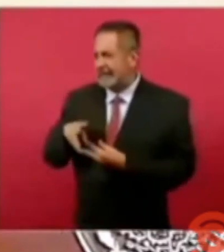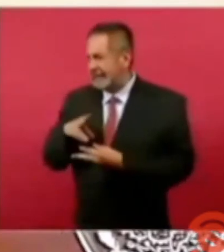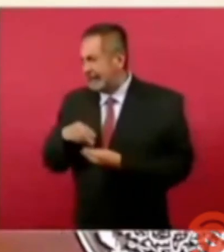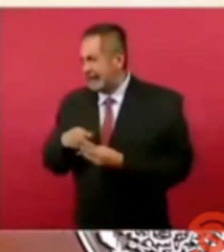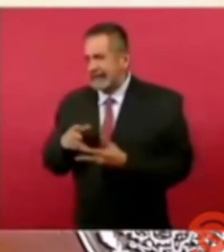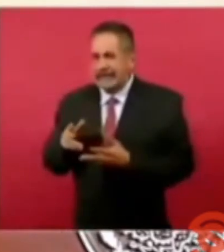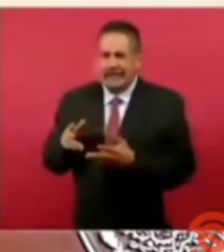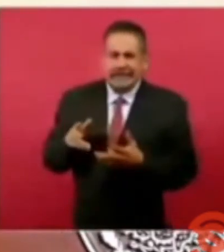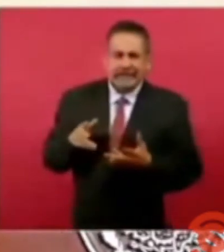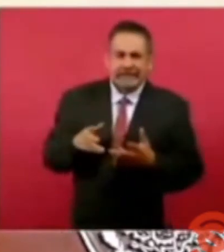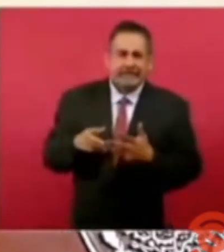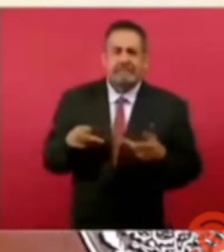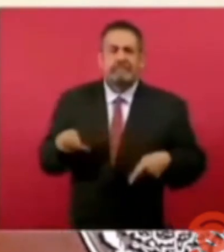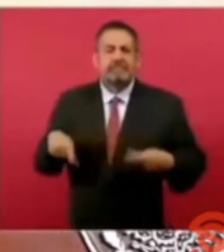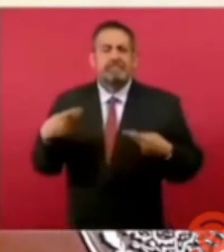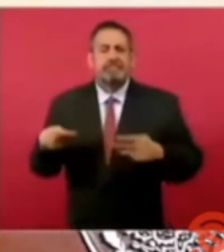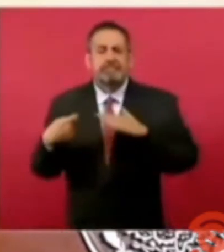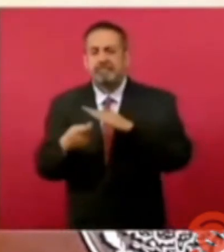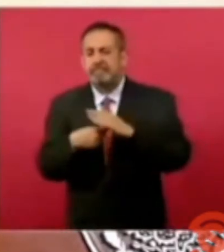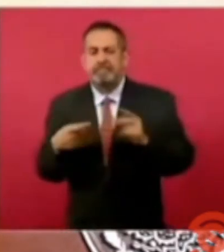en la economía informal,